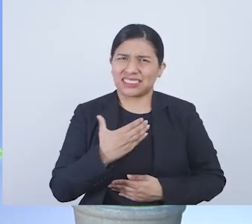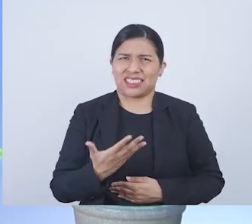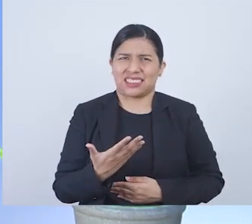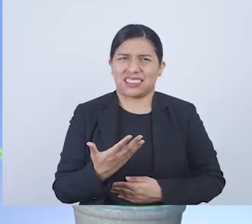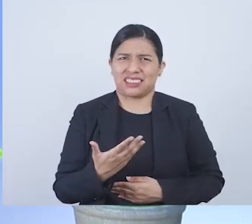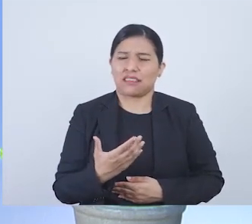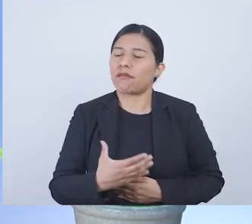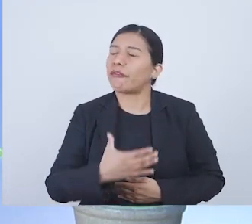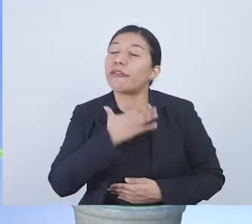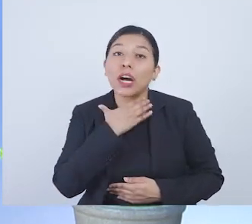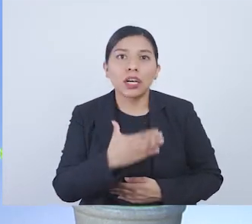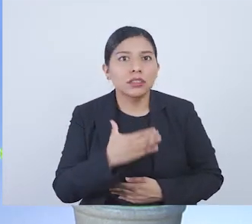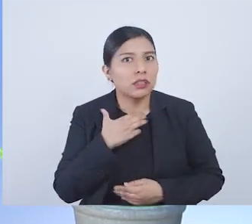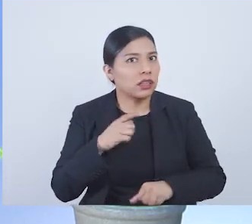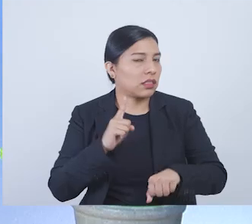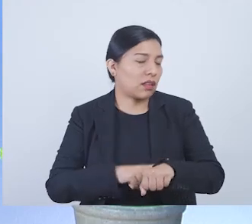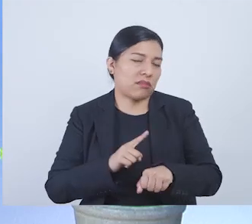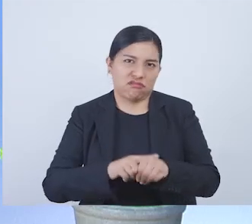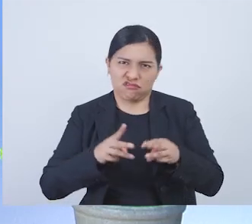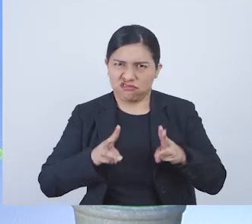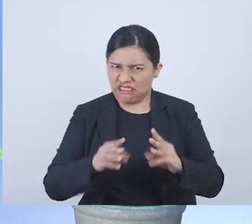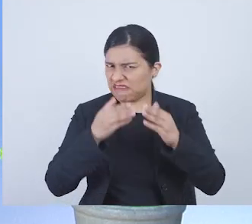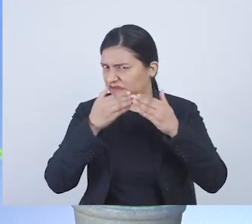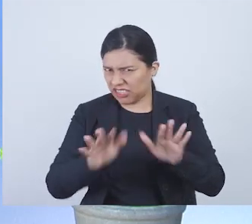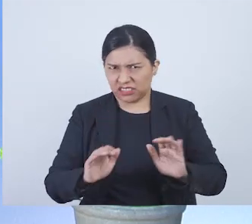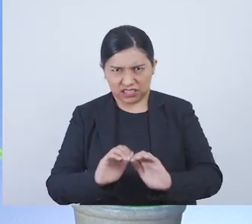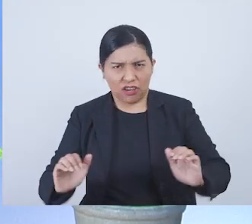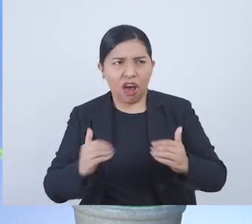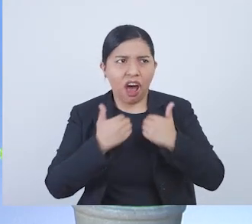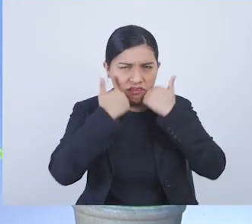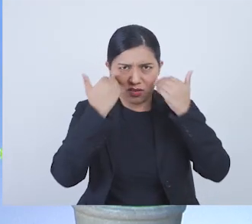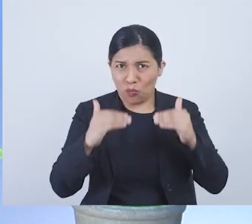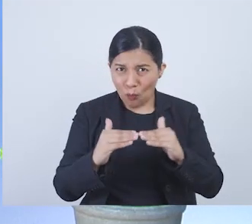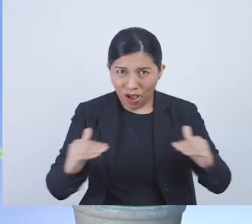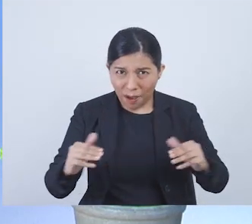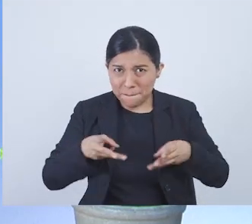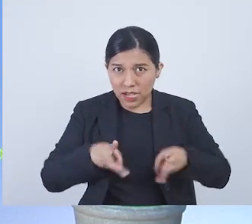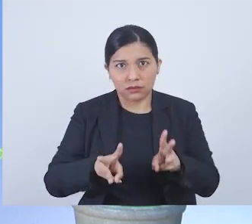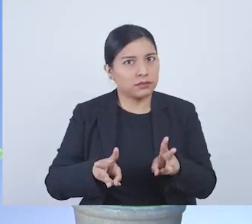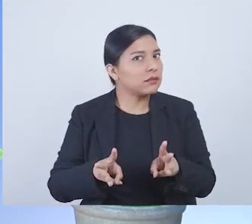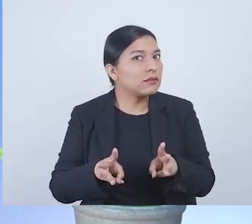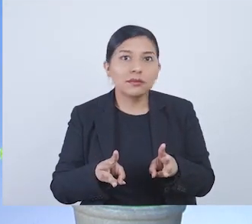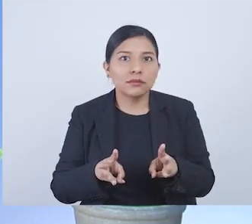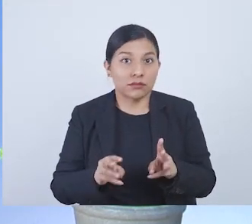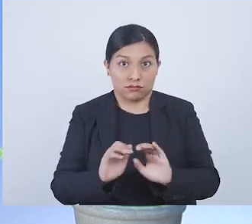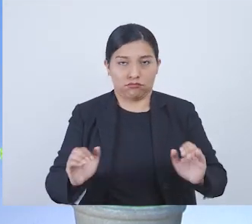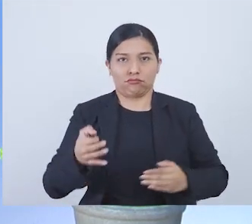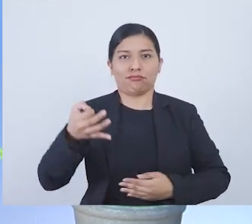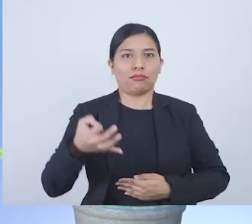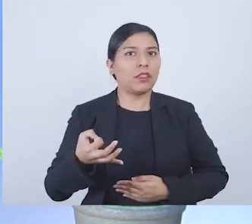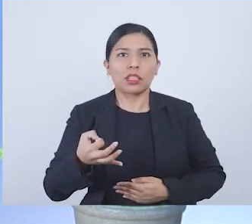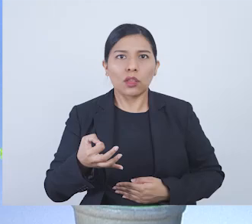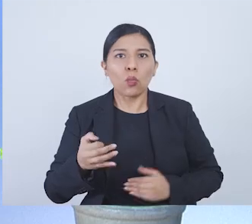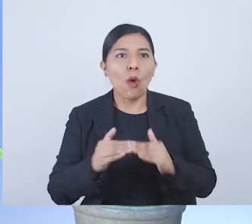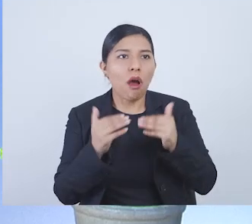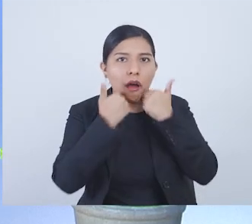Y eran otros tipos de metodologías, trabajar con el niño. El niño no se comporta como el